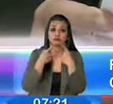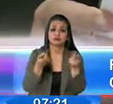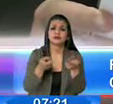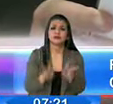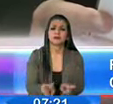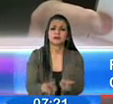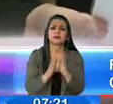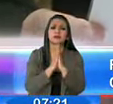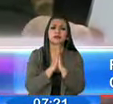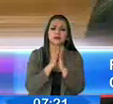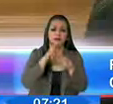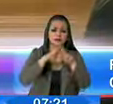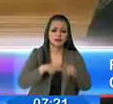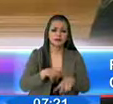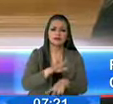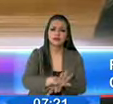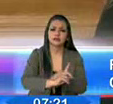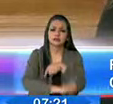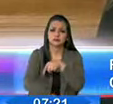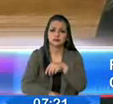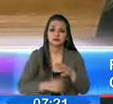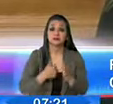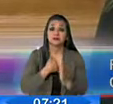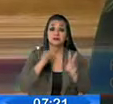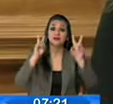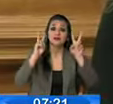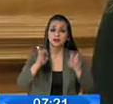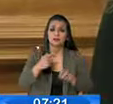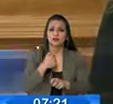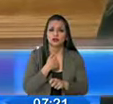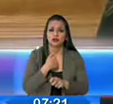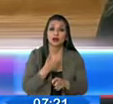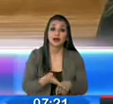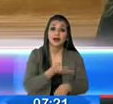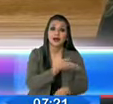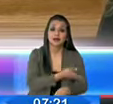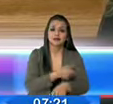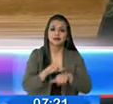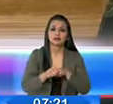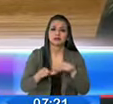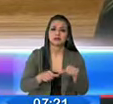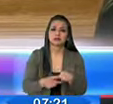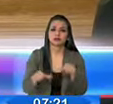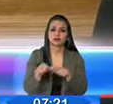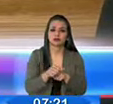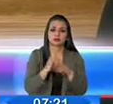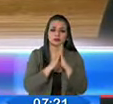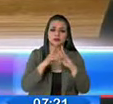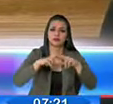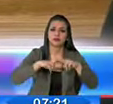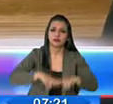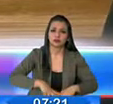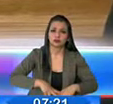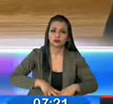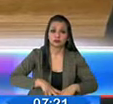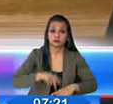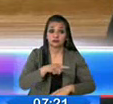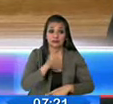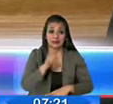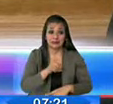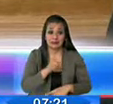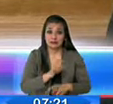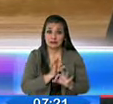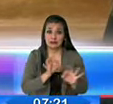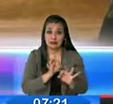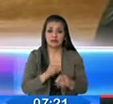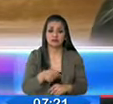un recurso de revisión. En mi caso, yo estoy agotando las instancias administrativas para si es que es necesario acudir a